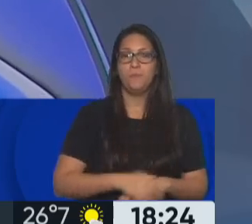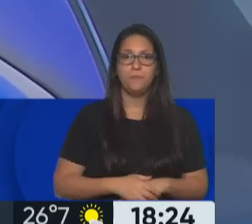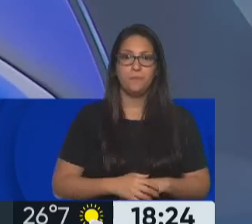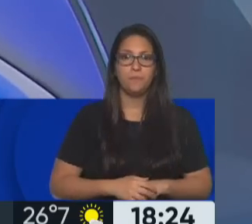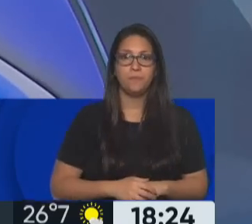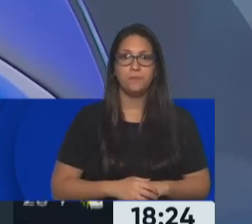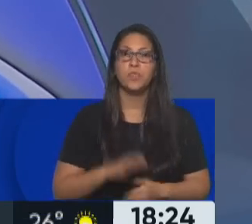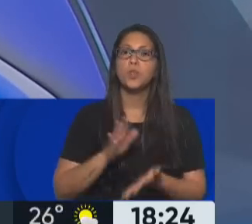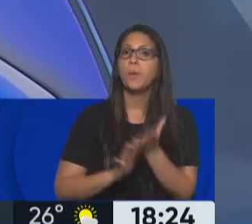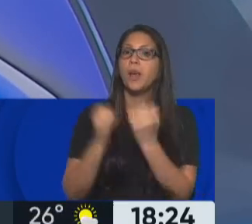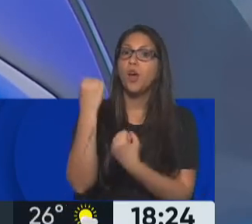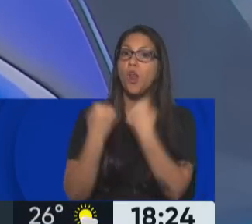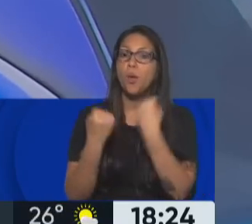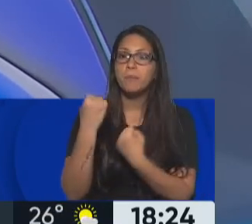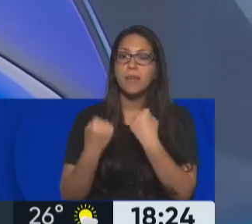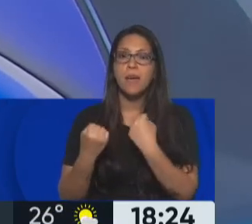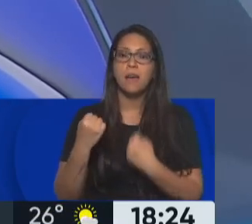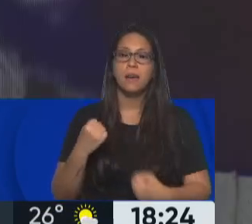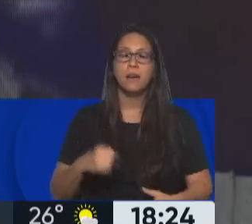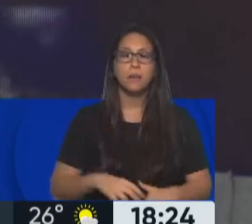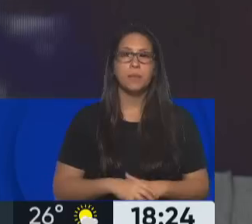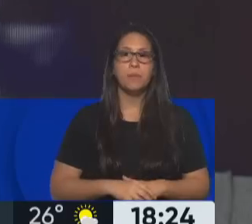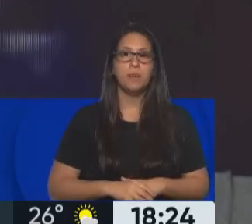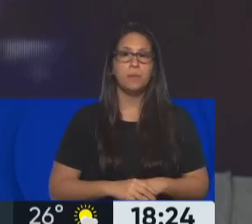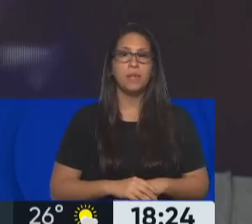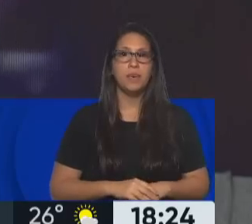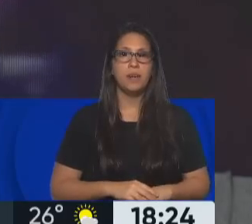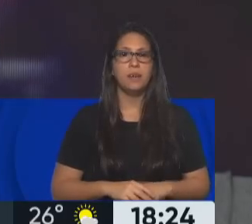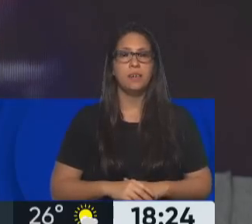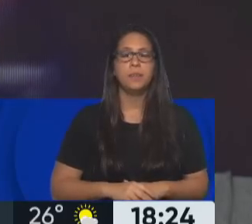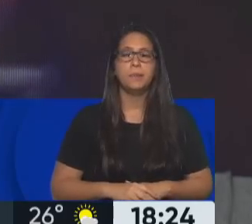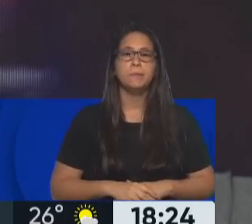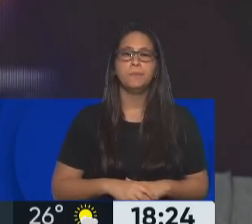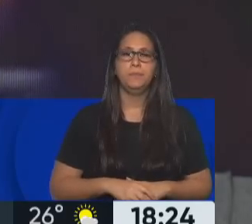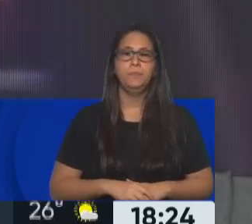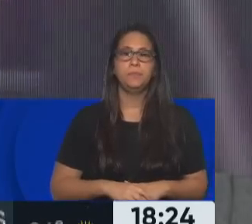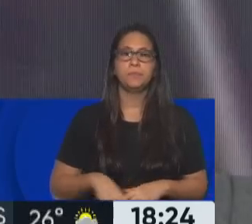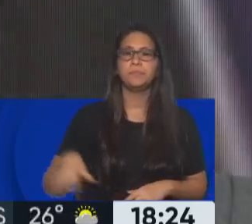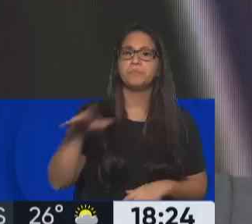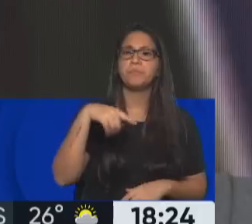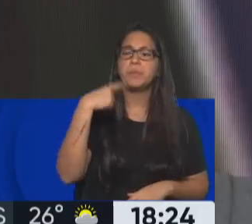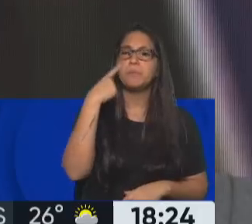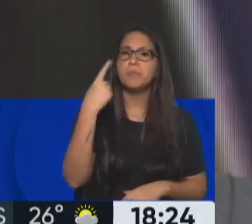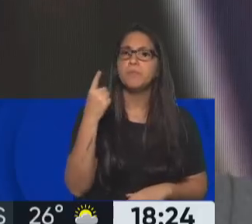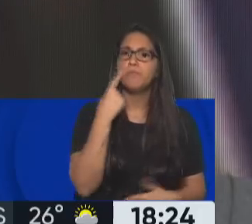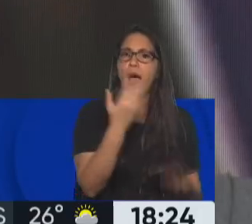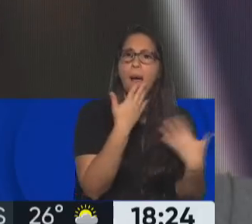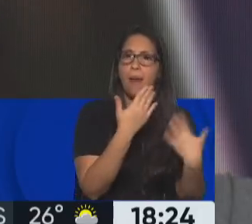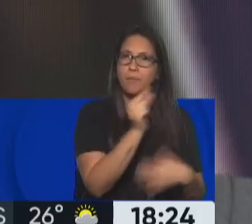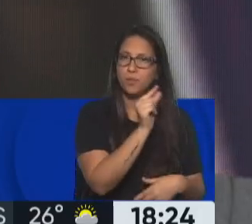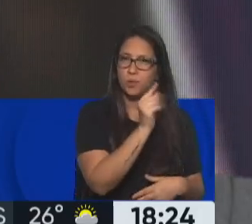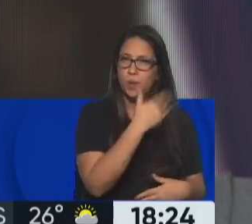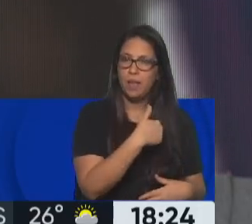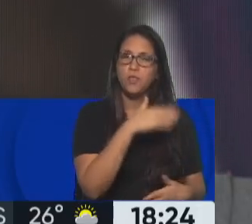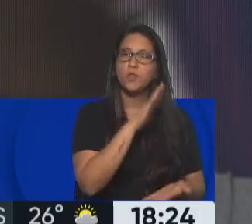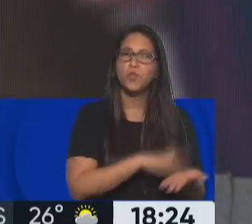economía, Leticia, Martín, y de la inflación, la propia Kamala Harris en su discurso, recién lo compartíamos, hablando un poco cuál había